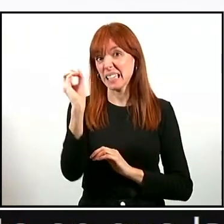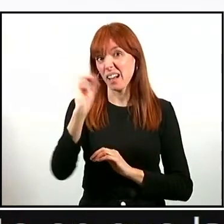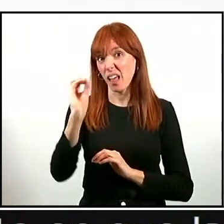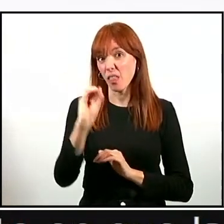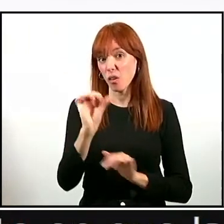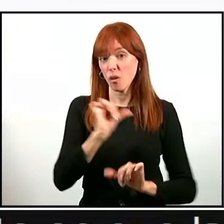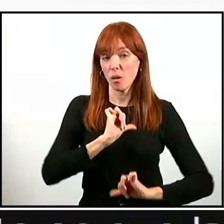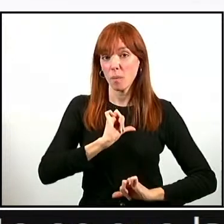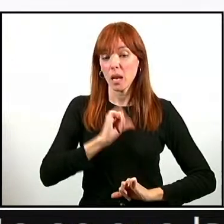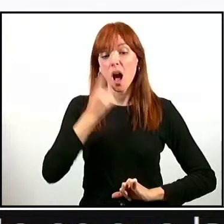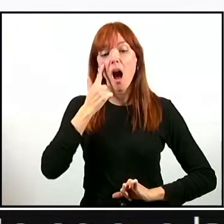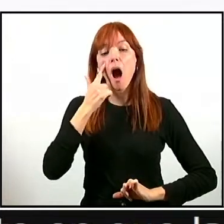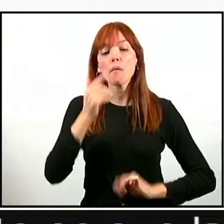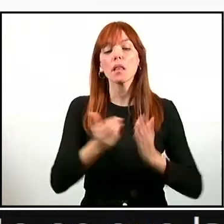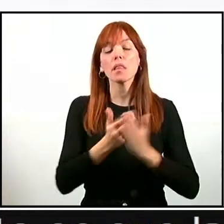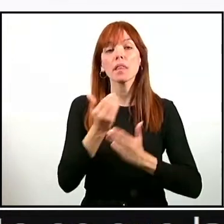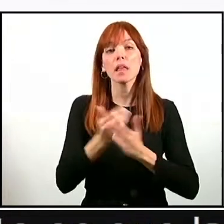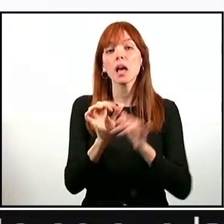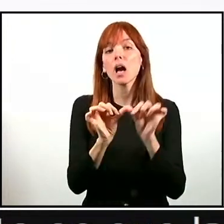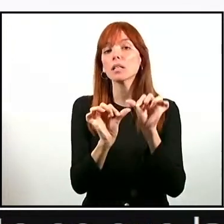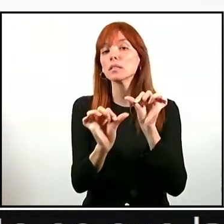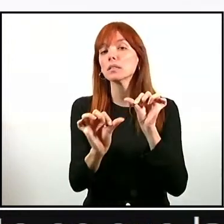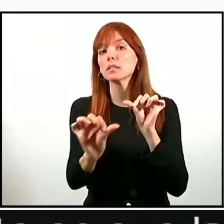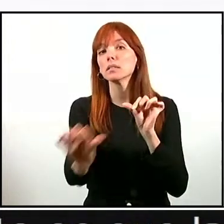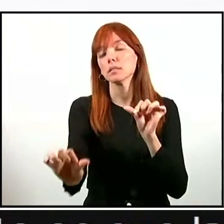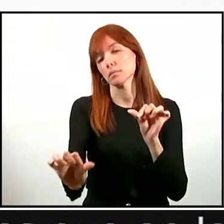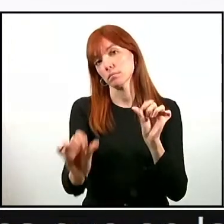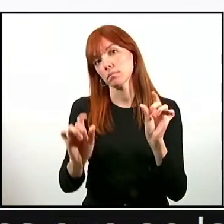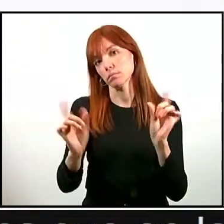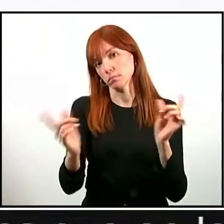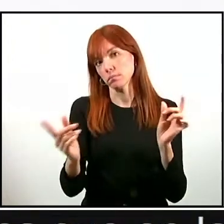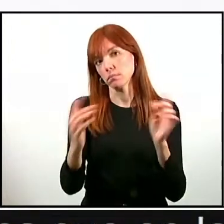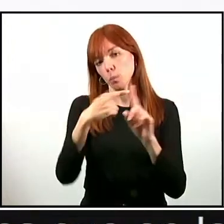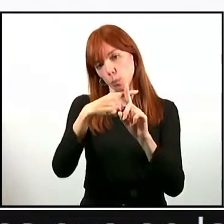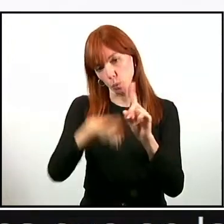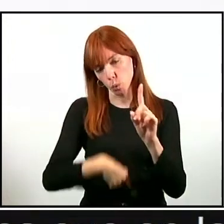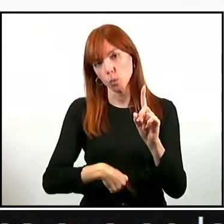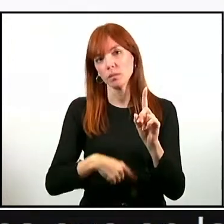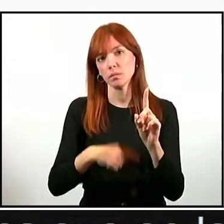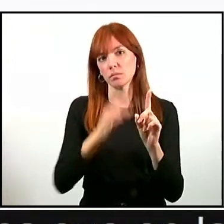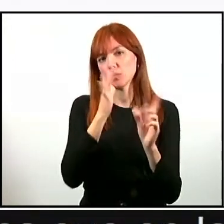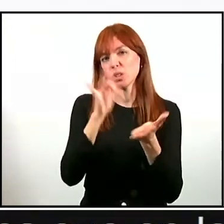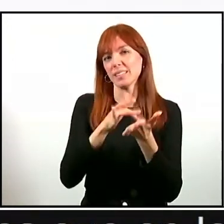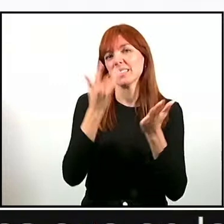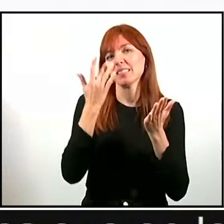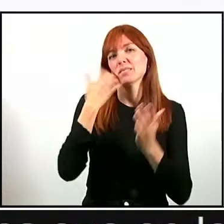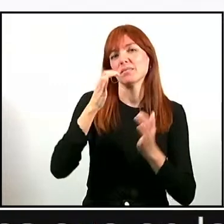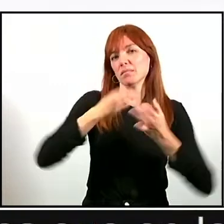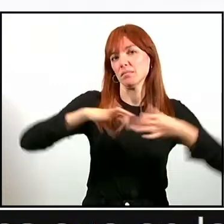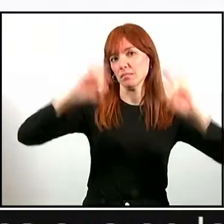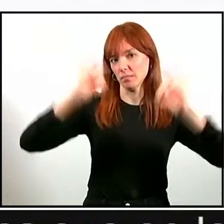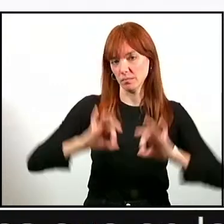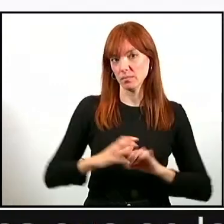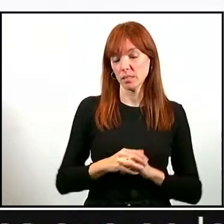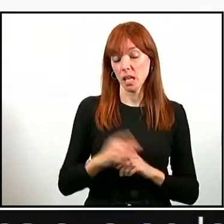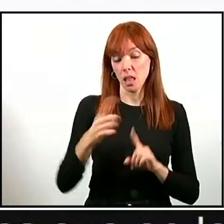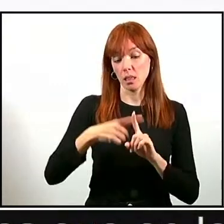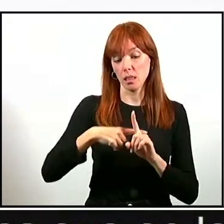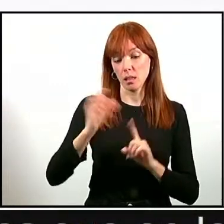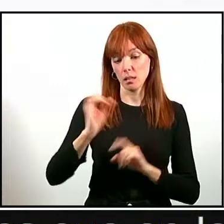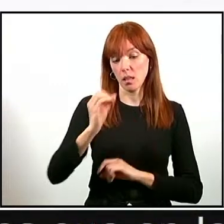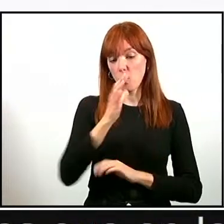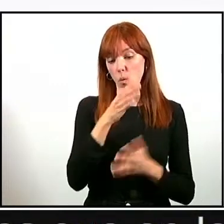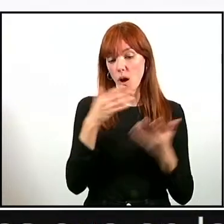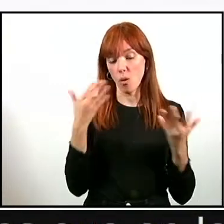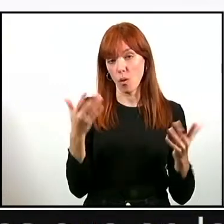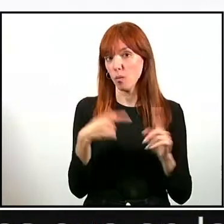esperemos que en los próximos días pues den una tregua, ¿no? Como digo, es algo excepcional las temperaturas que estamos teniendo en